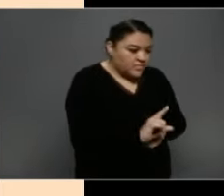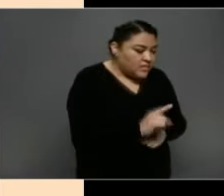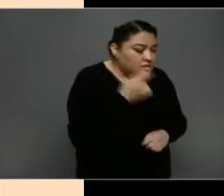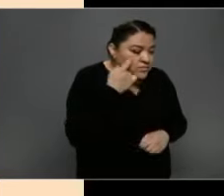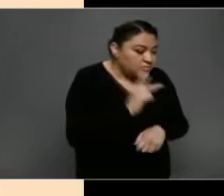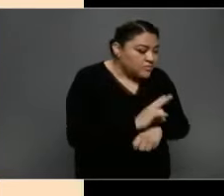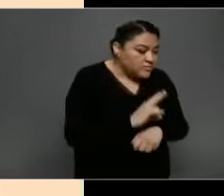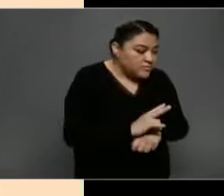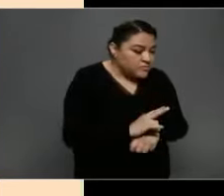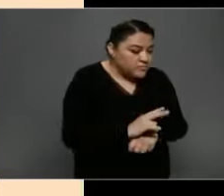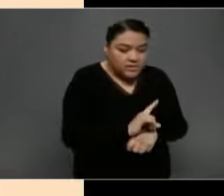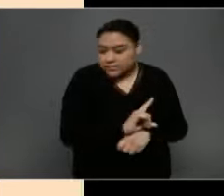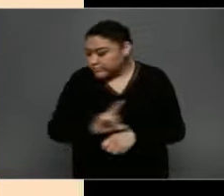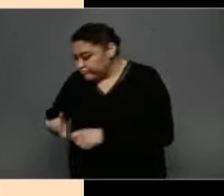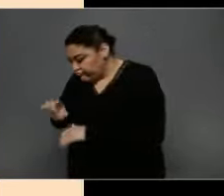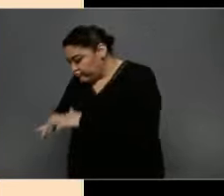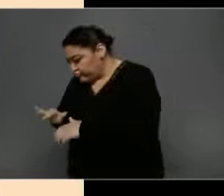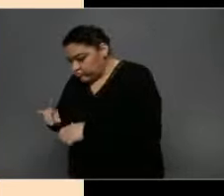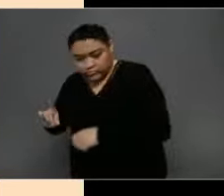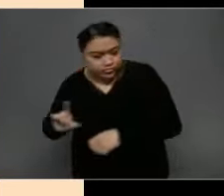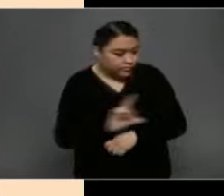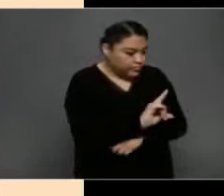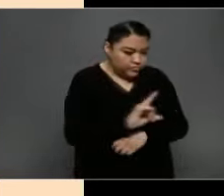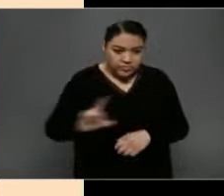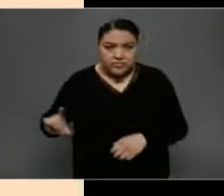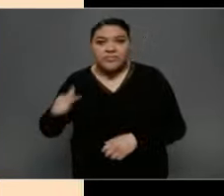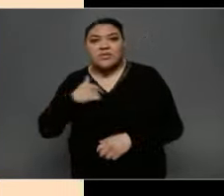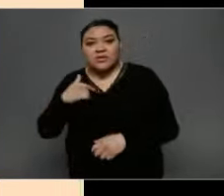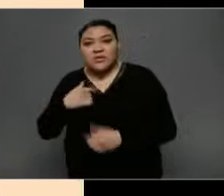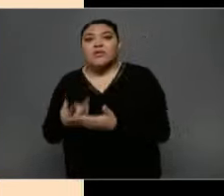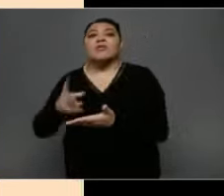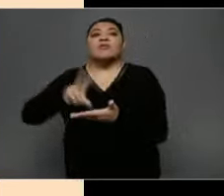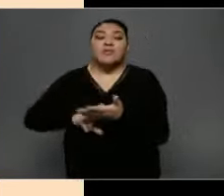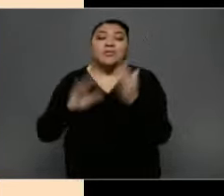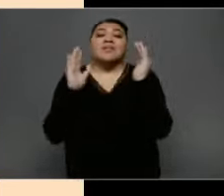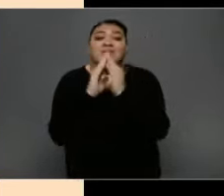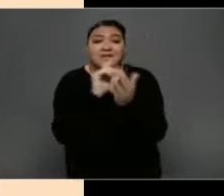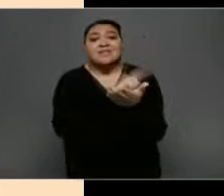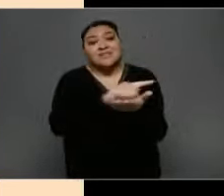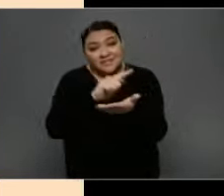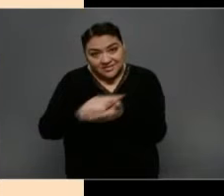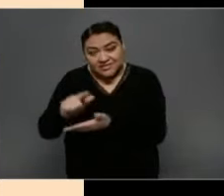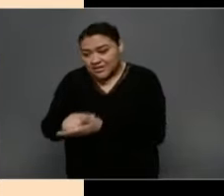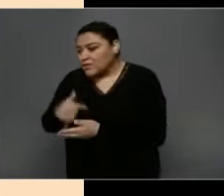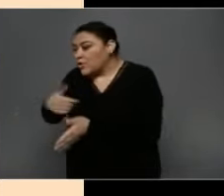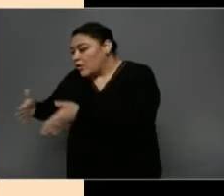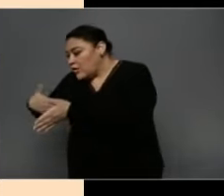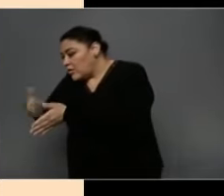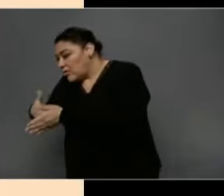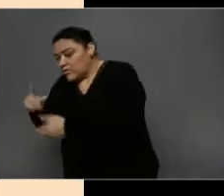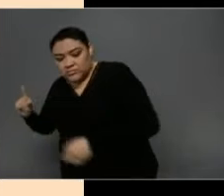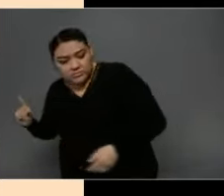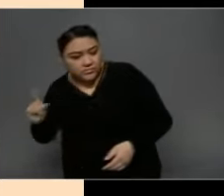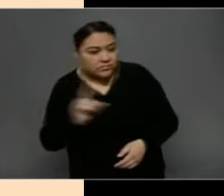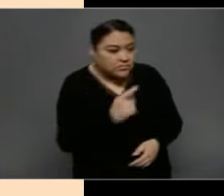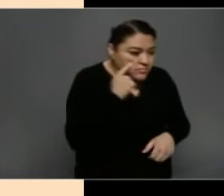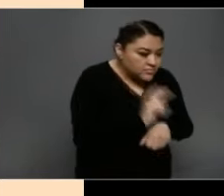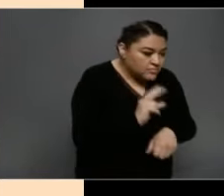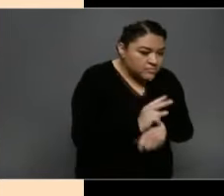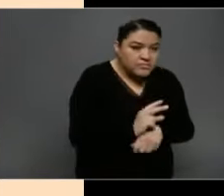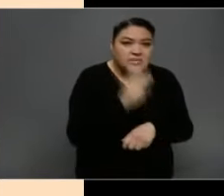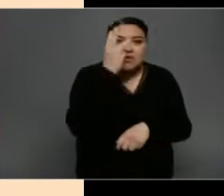voltear a ver a la criatura es decir yo tengo que hacer además labores domésticas entonces yo estoy en la cocina y vengo cada de